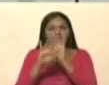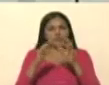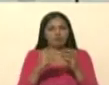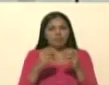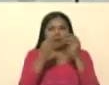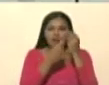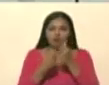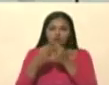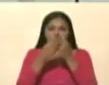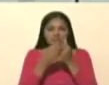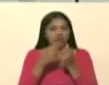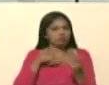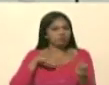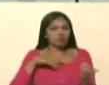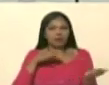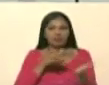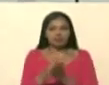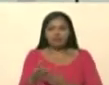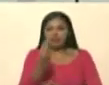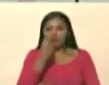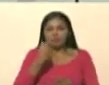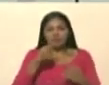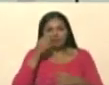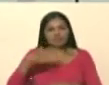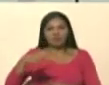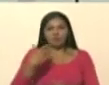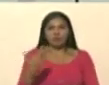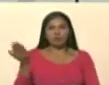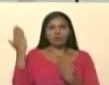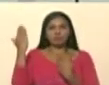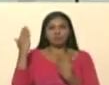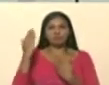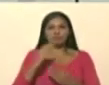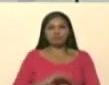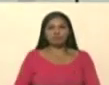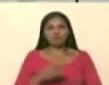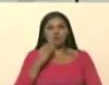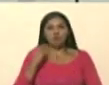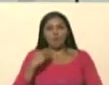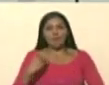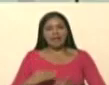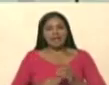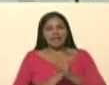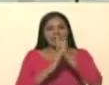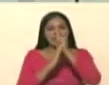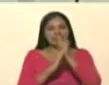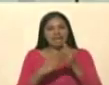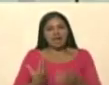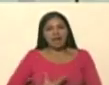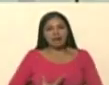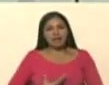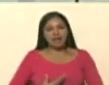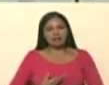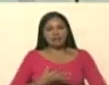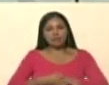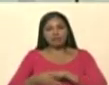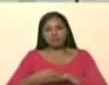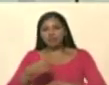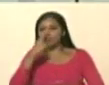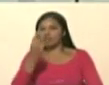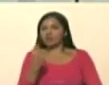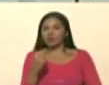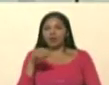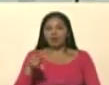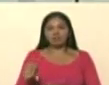economía para garantizar el alimento del pueblo adelante joven líder alcalde del municipio zamora del estado